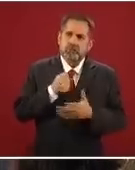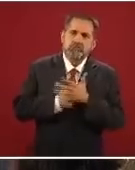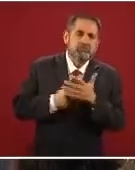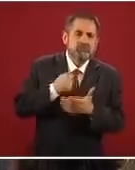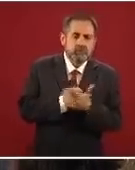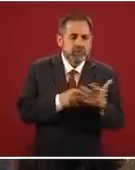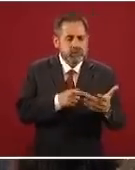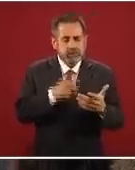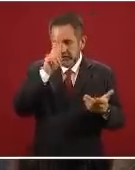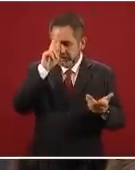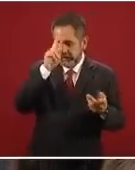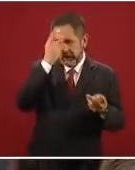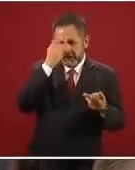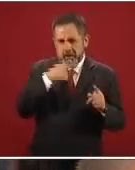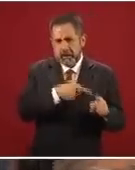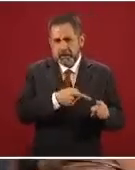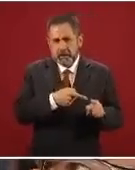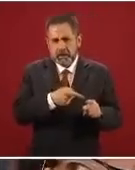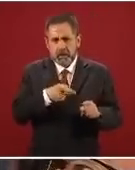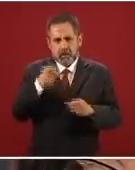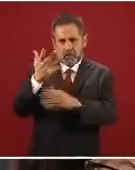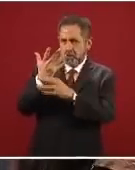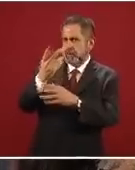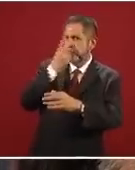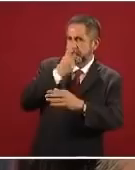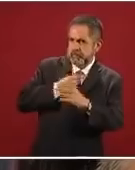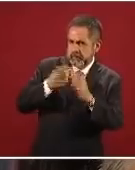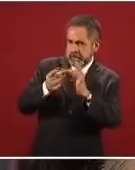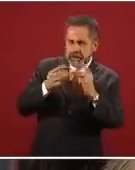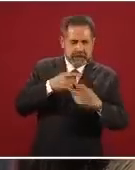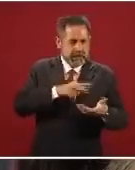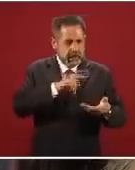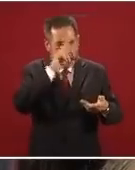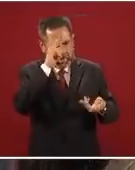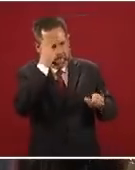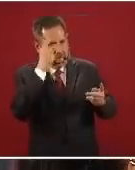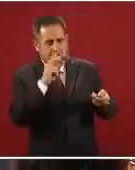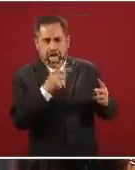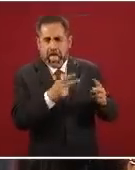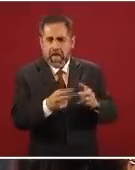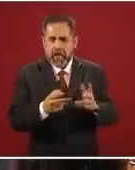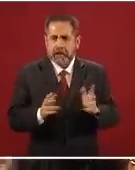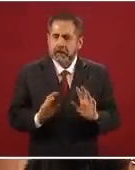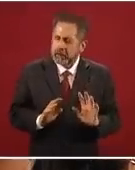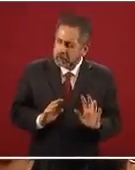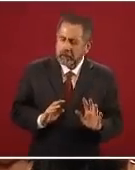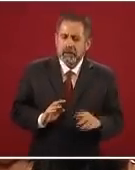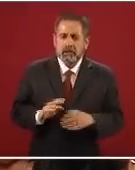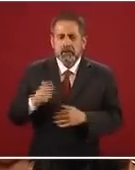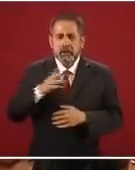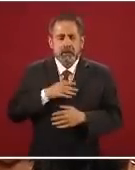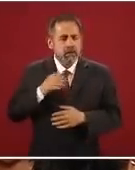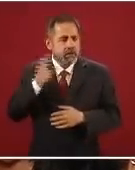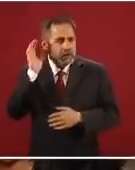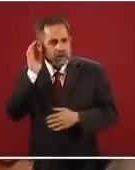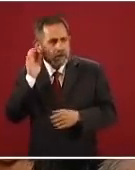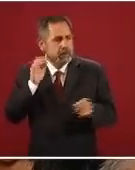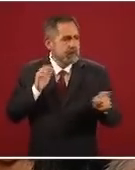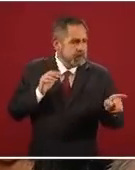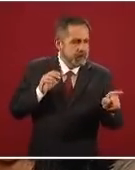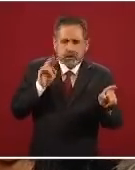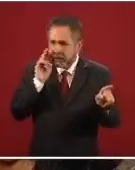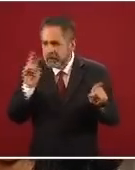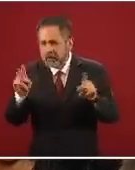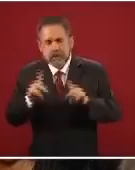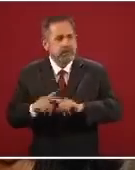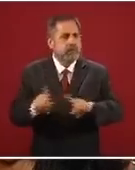cambiado la versión de cómo fue explicado. hemos escuchado en redes